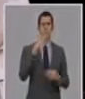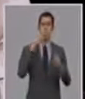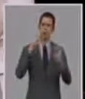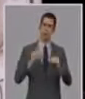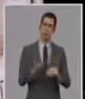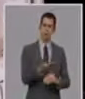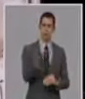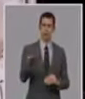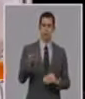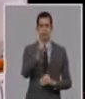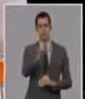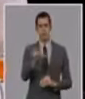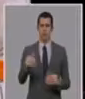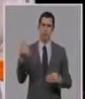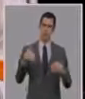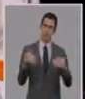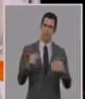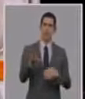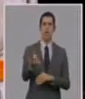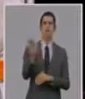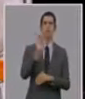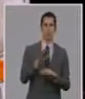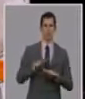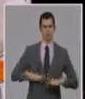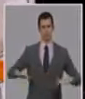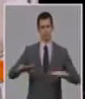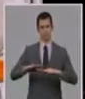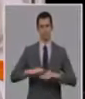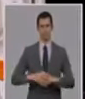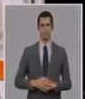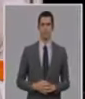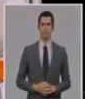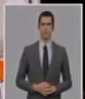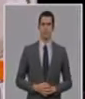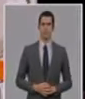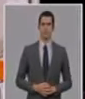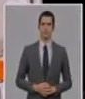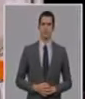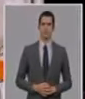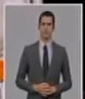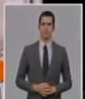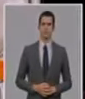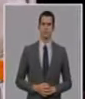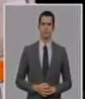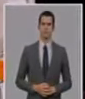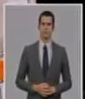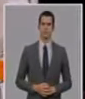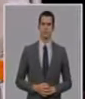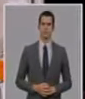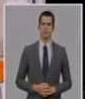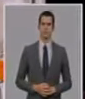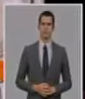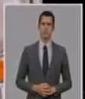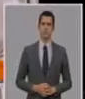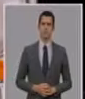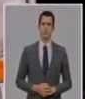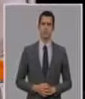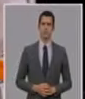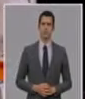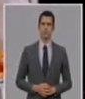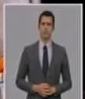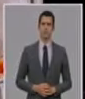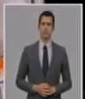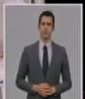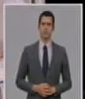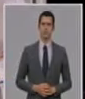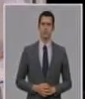ti, Ana, y para todos los amables teleoyentes que nos siguen. Como siempre, es un privilegio y